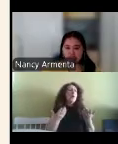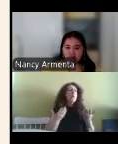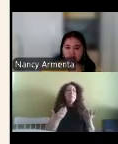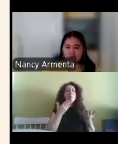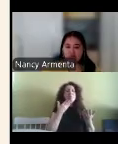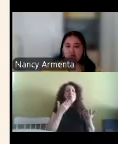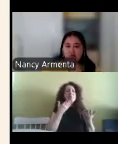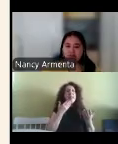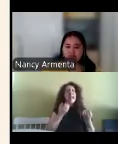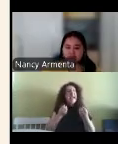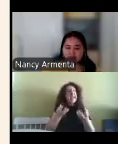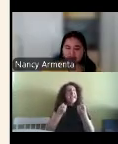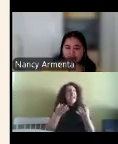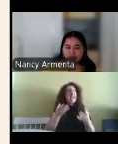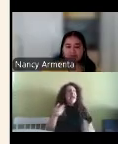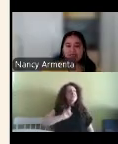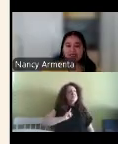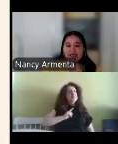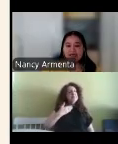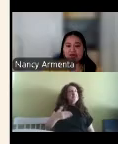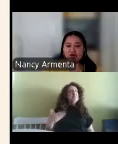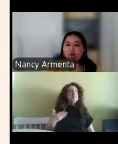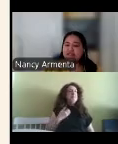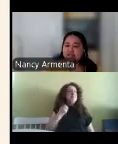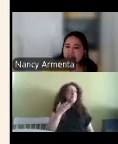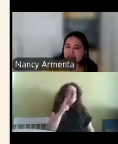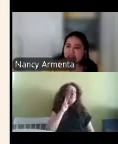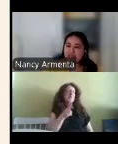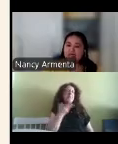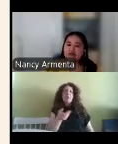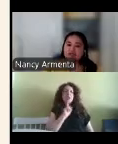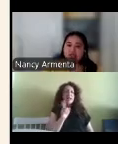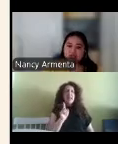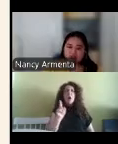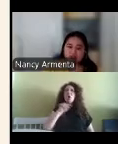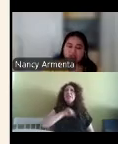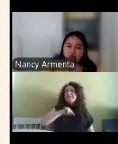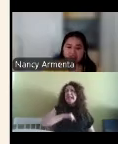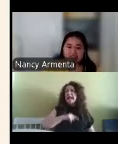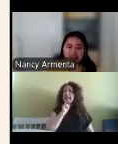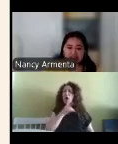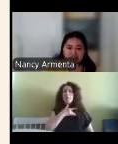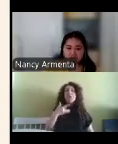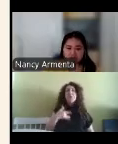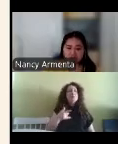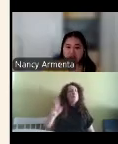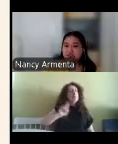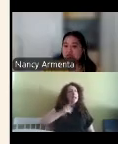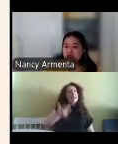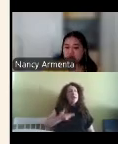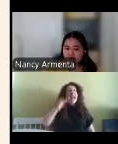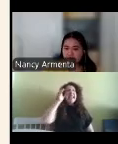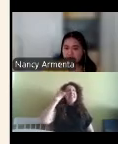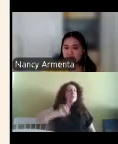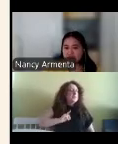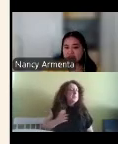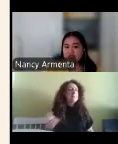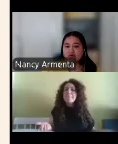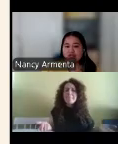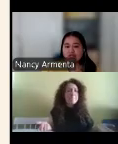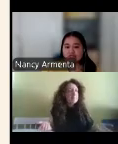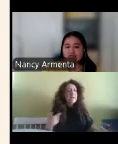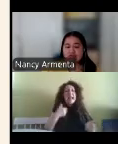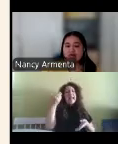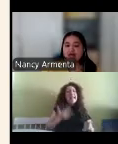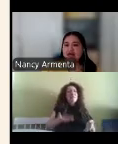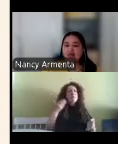sus relatos, a lo que ellas manifiestan, a cómo se sienten, a sus síntomas, que no se sienten escuchadas. No le daba importancia a lo